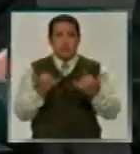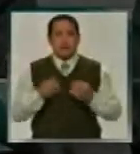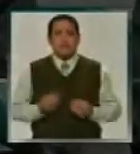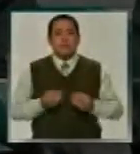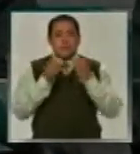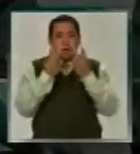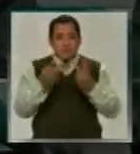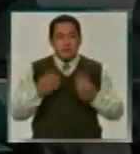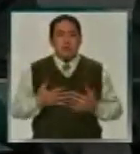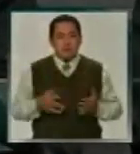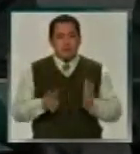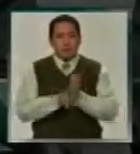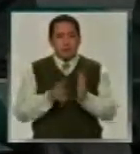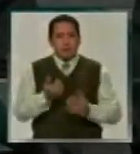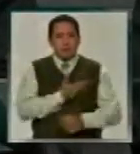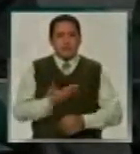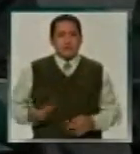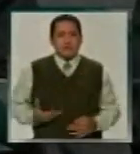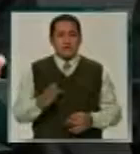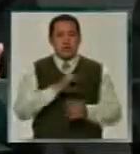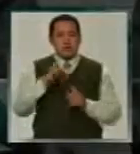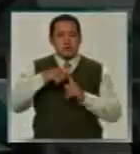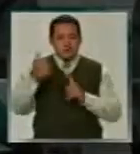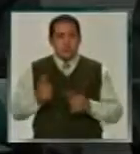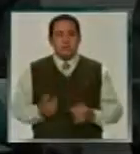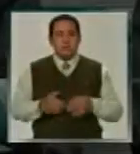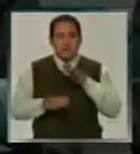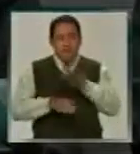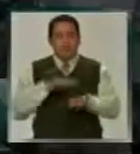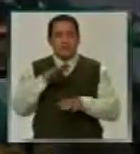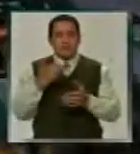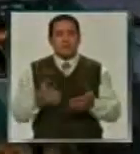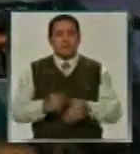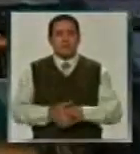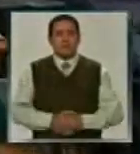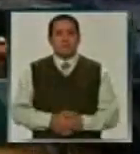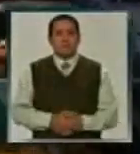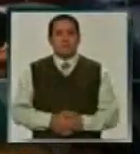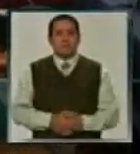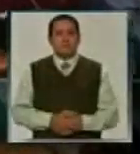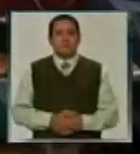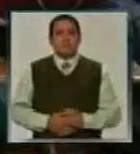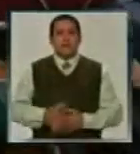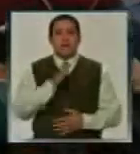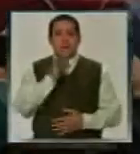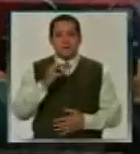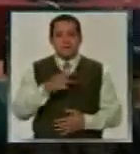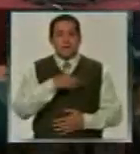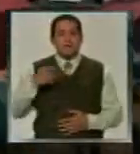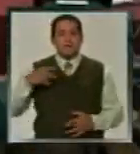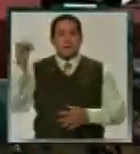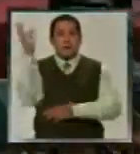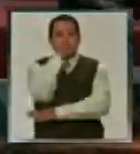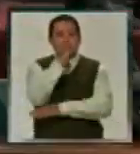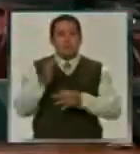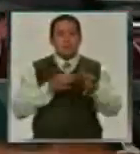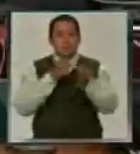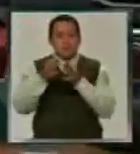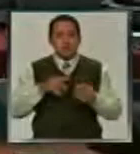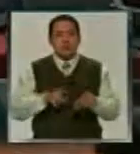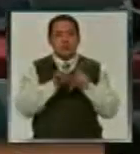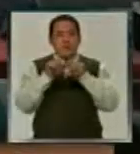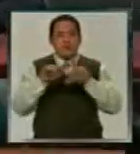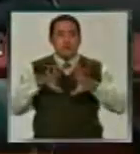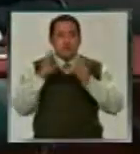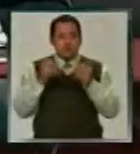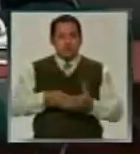vean la voluntad del presidente Ollanta de pasar este obstáculo. Fue el ministro del Ambiente, Manuel Pulgar Vidal, quien dio detalles